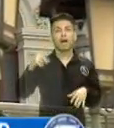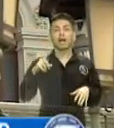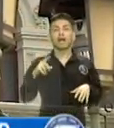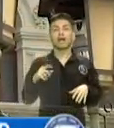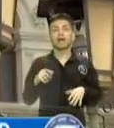enmiendas